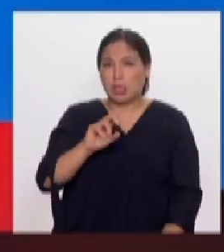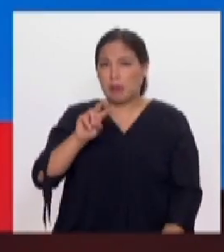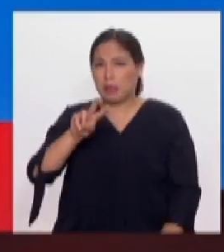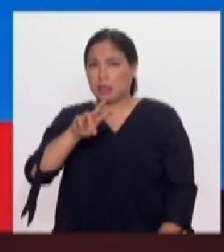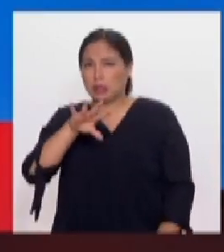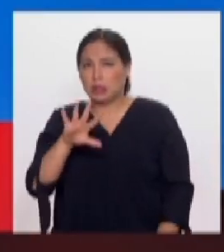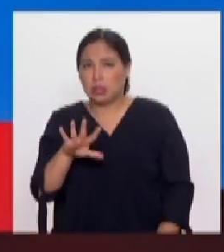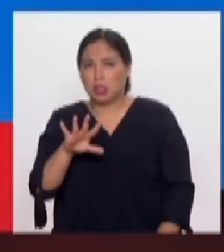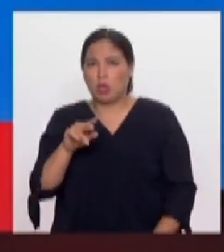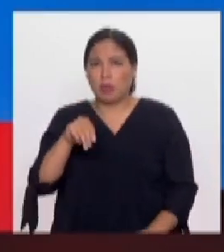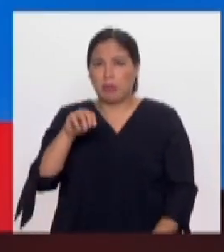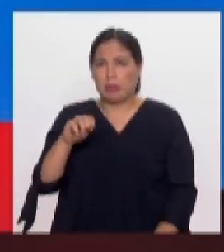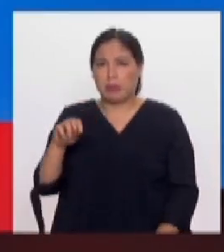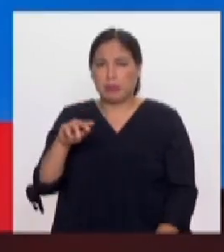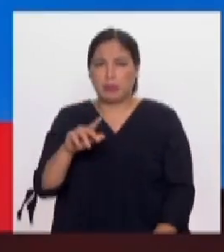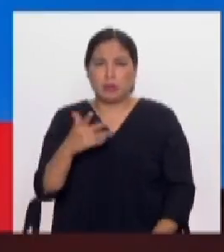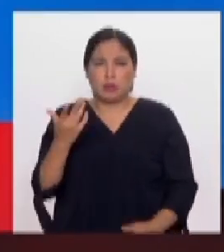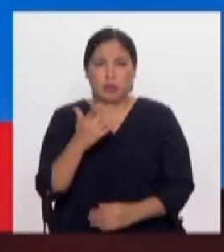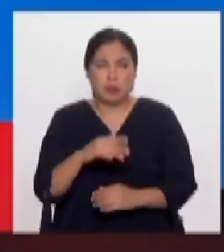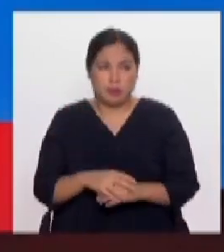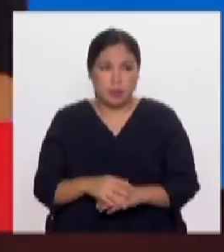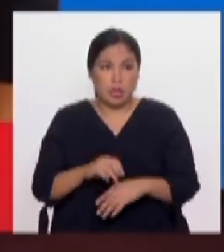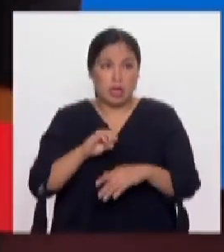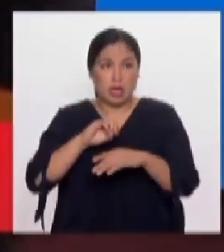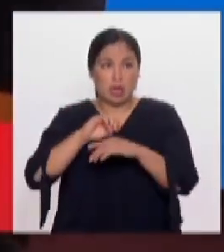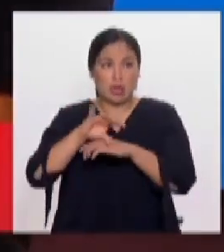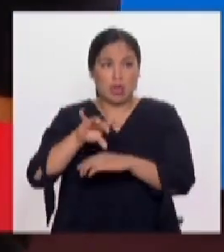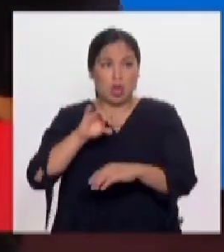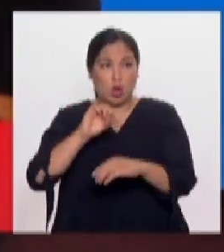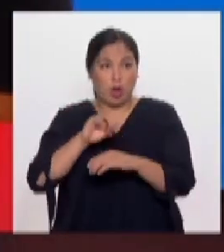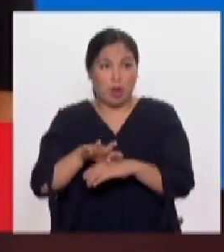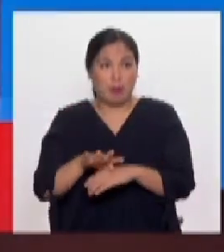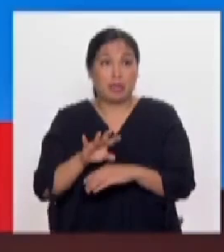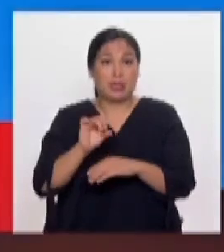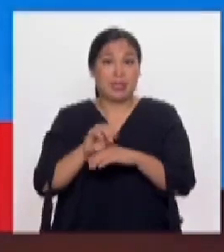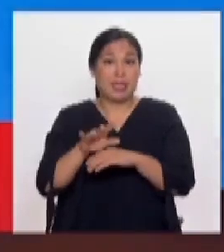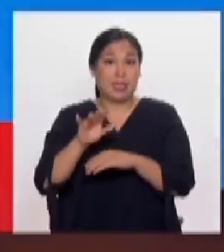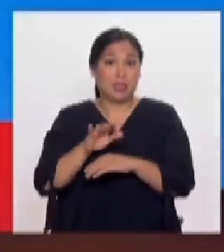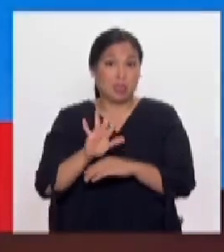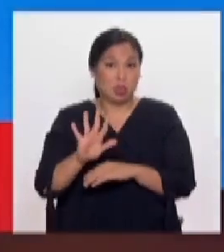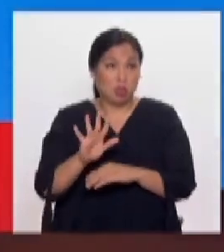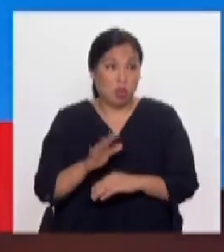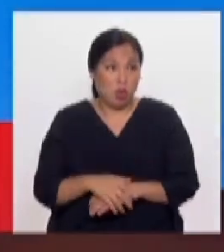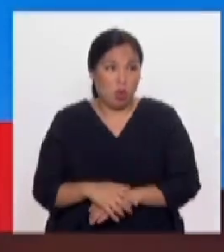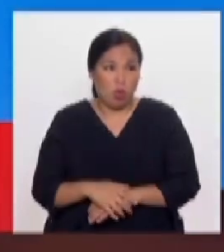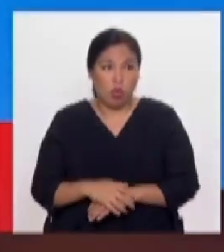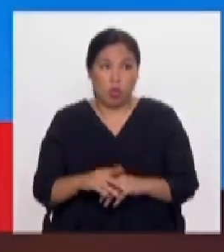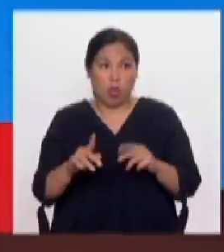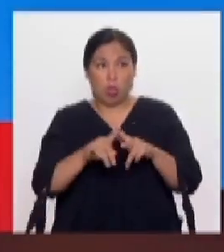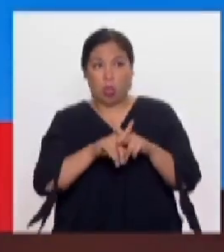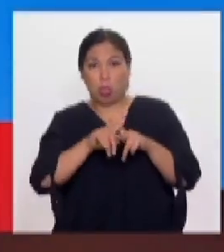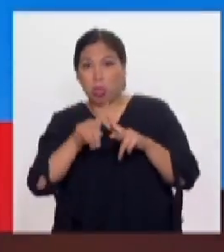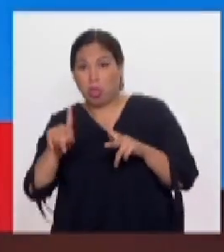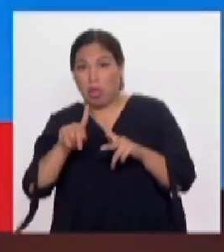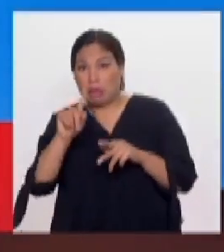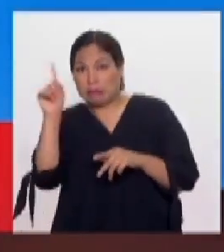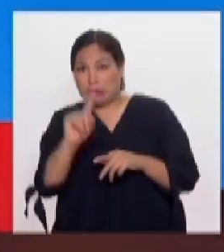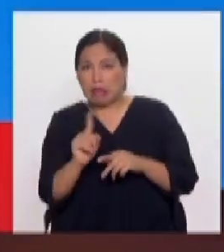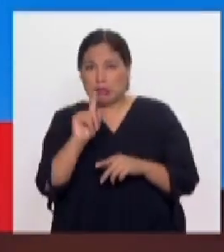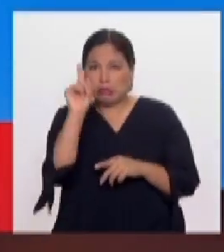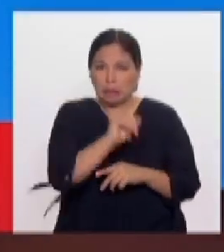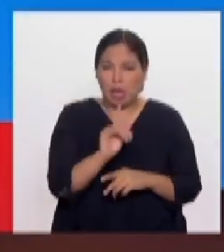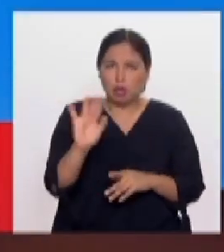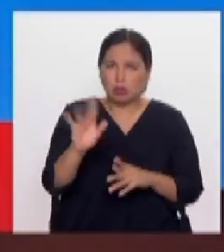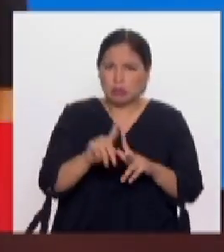como acumulados diarios. Dentro de las recomendaciones que nos da el Senami está no exponerse ante tormentas eléctricas, estas